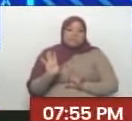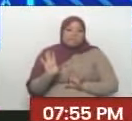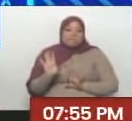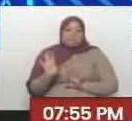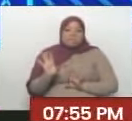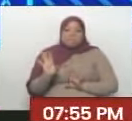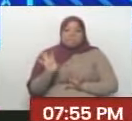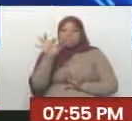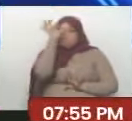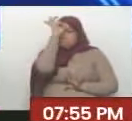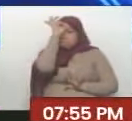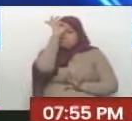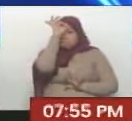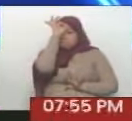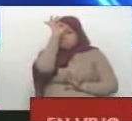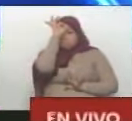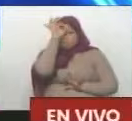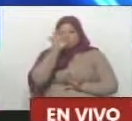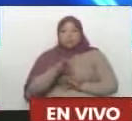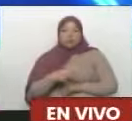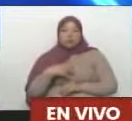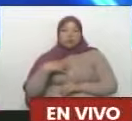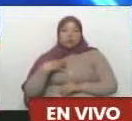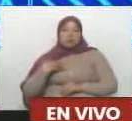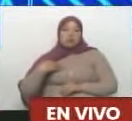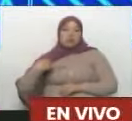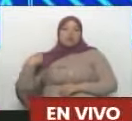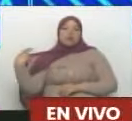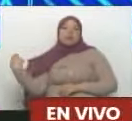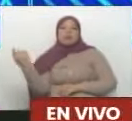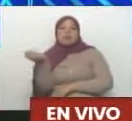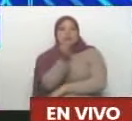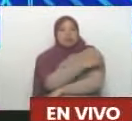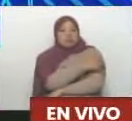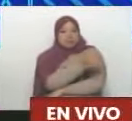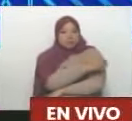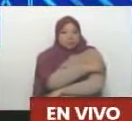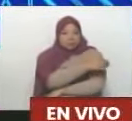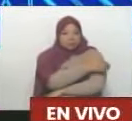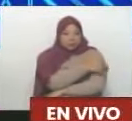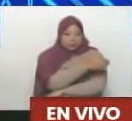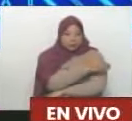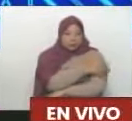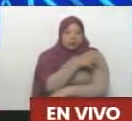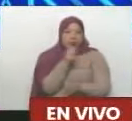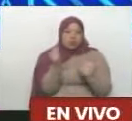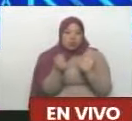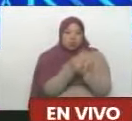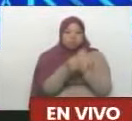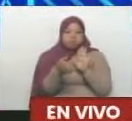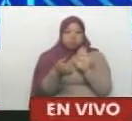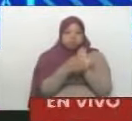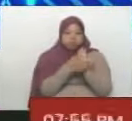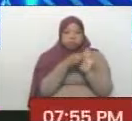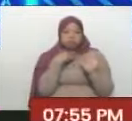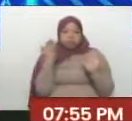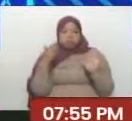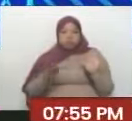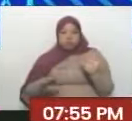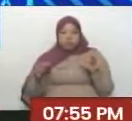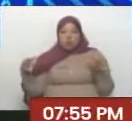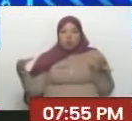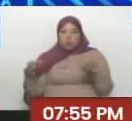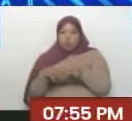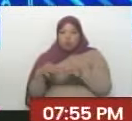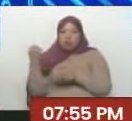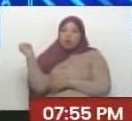plataforma unitaria, que es ese sector... La extrema derecha, pues. Extremista, derecha. Golpista, magnicida. Se